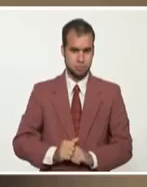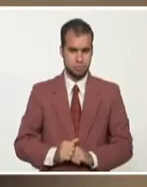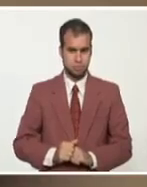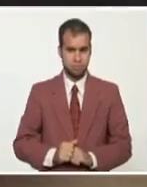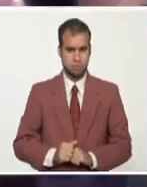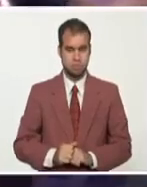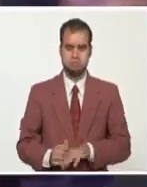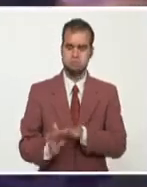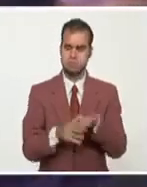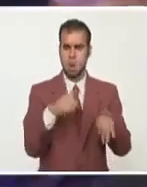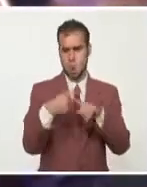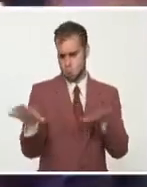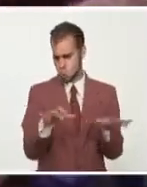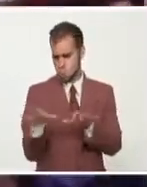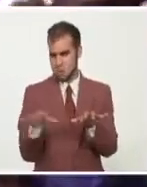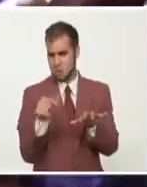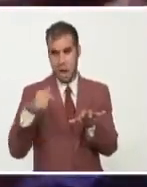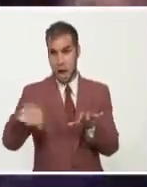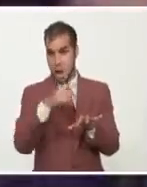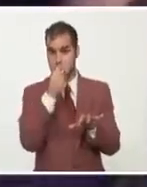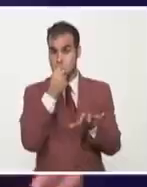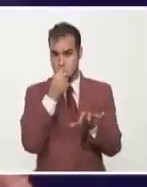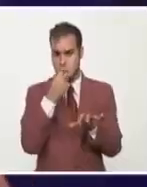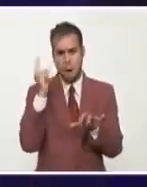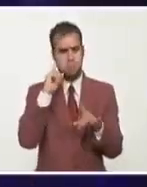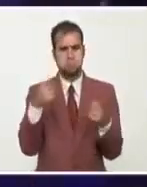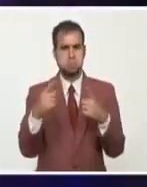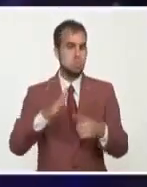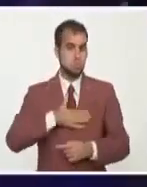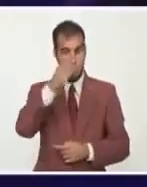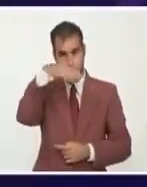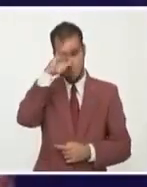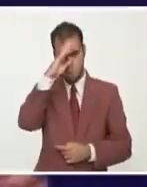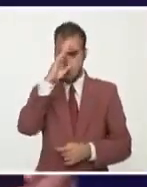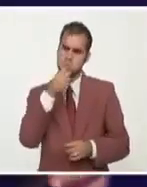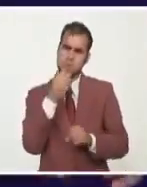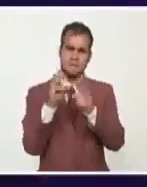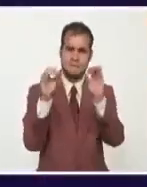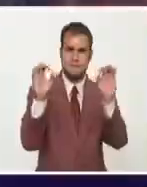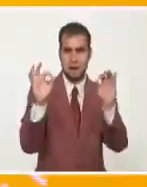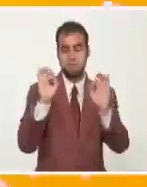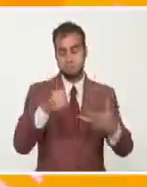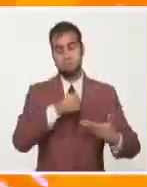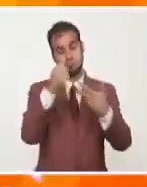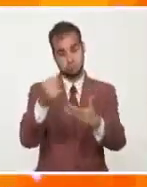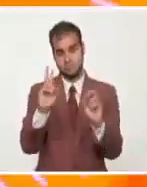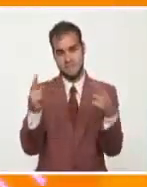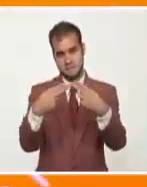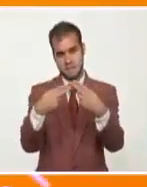un disco hecho desde y para el son, homenajes a la música cubana y universal que premia el Cubadisco